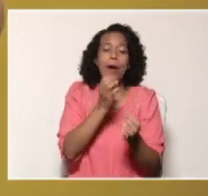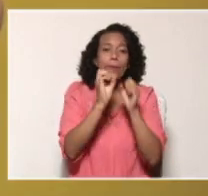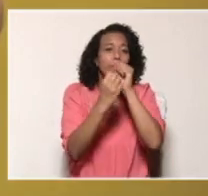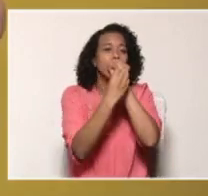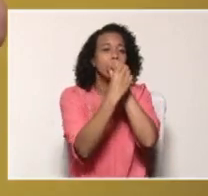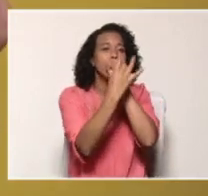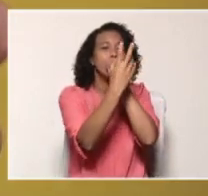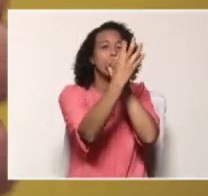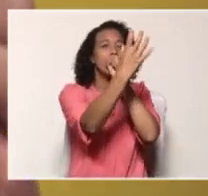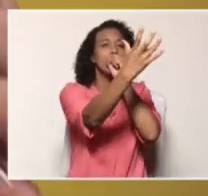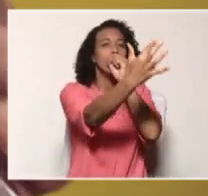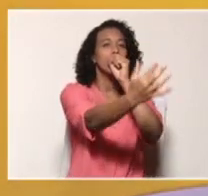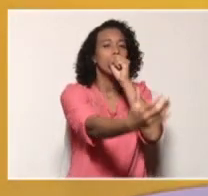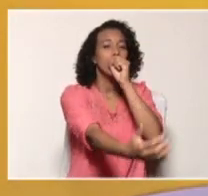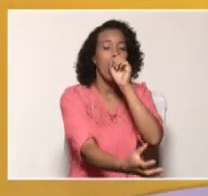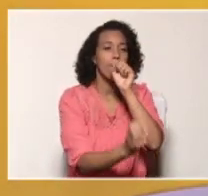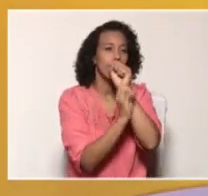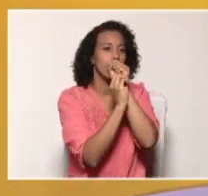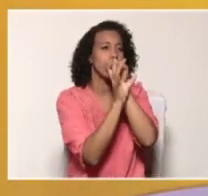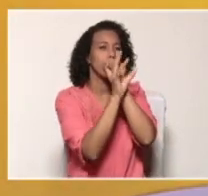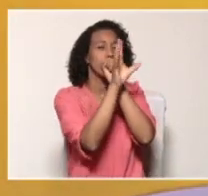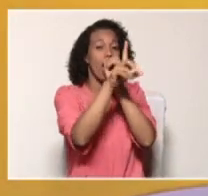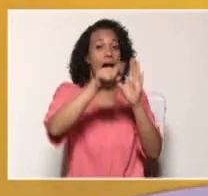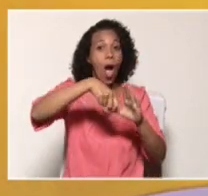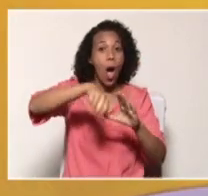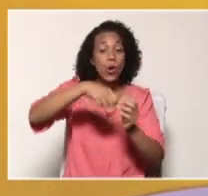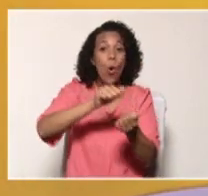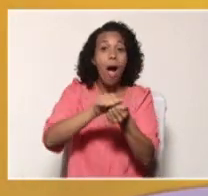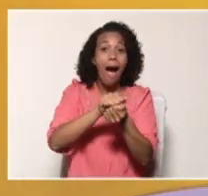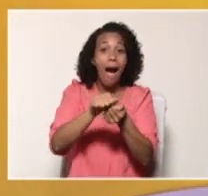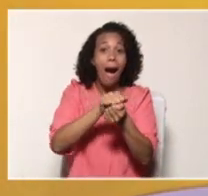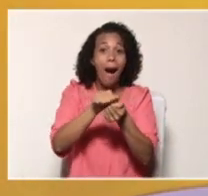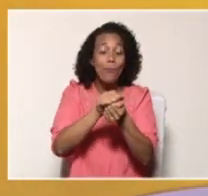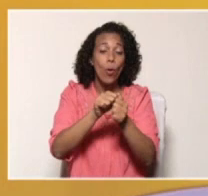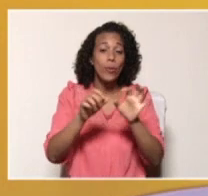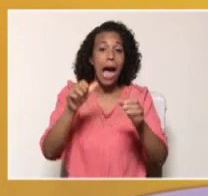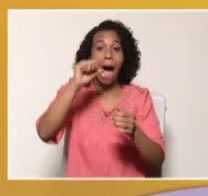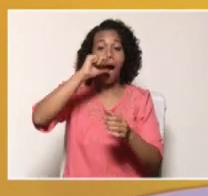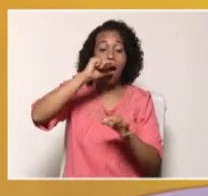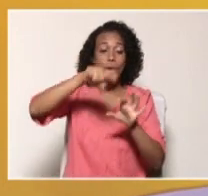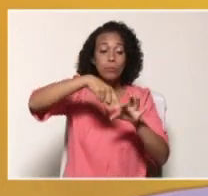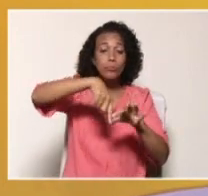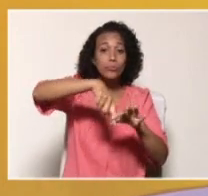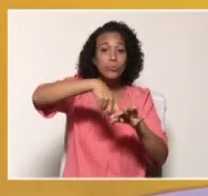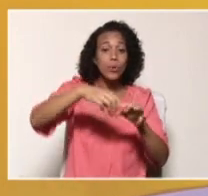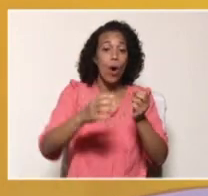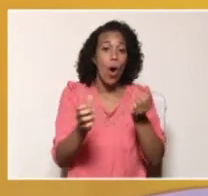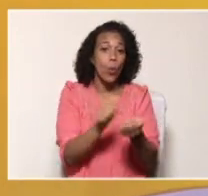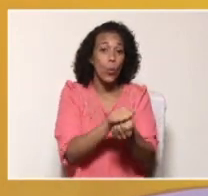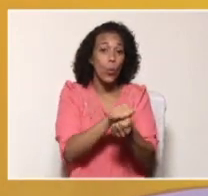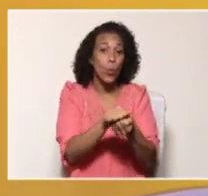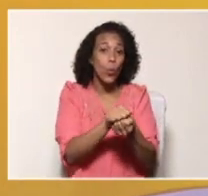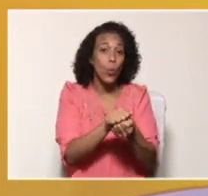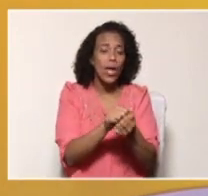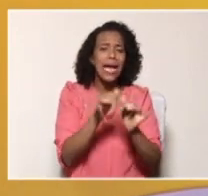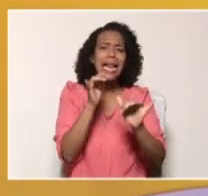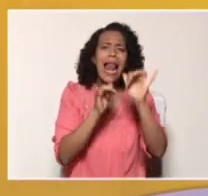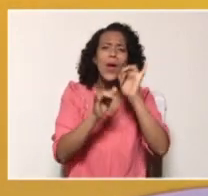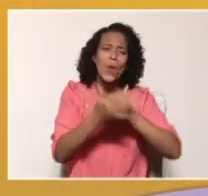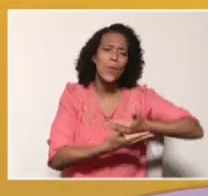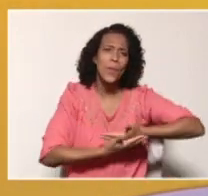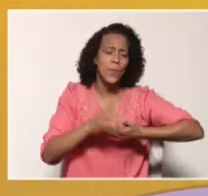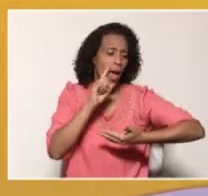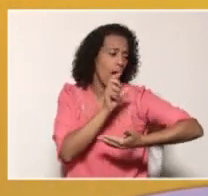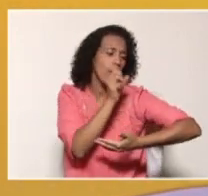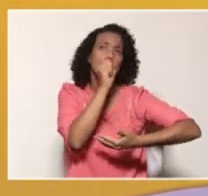Burbujas. Estas burbujas la podemos hacer para el niño y la niña desde que está en la cuna. ¿Cómo lo vamos